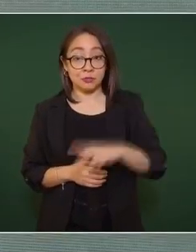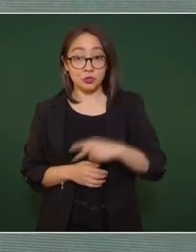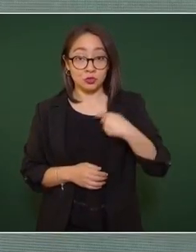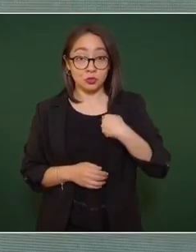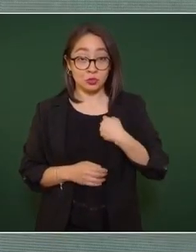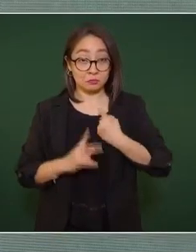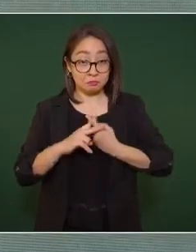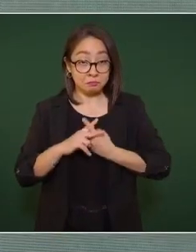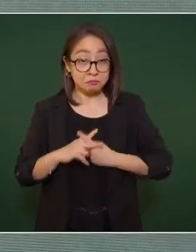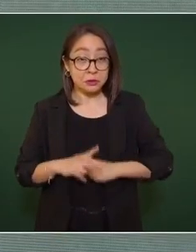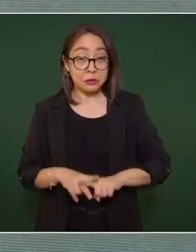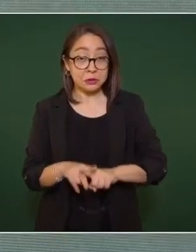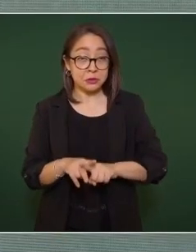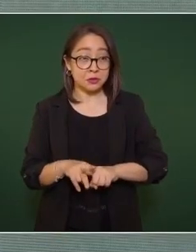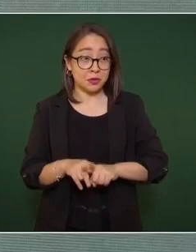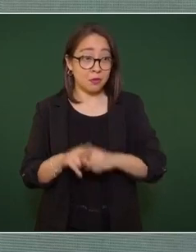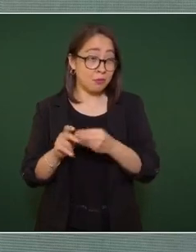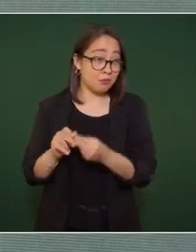junto con muchos